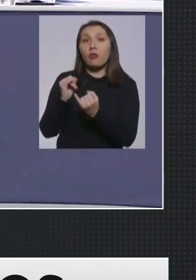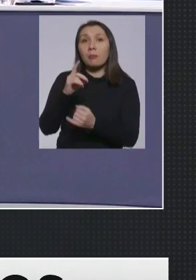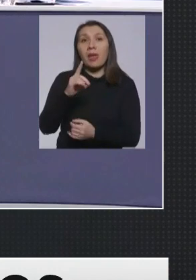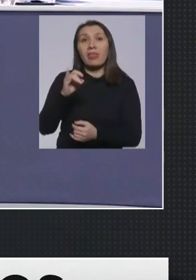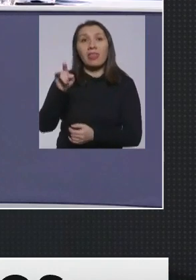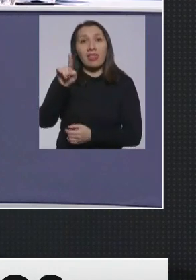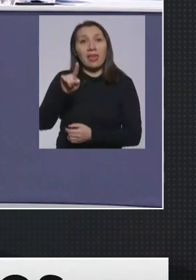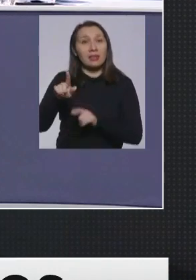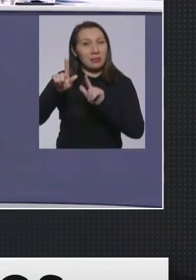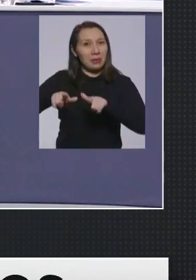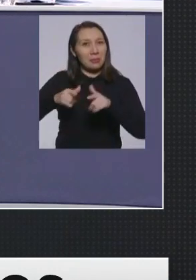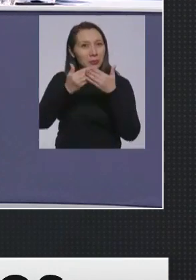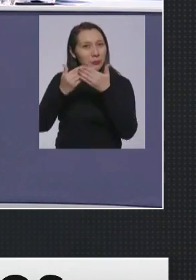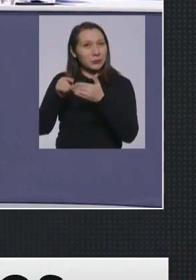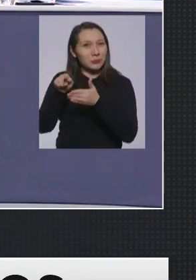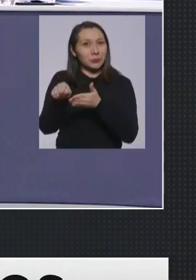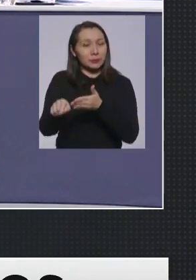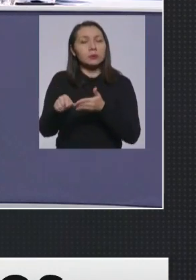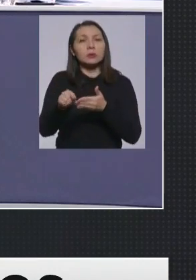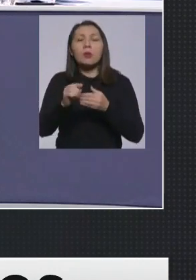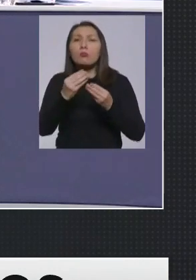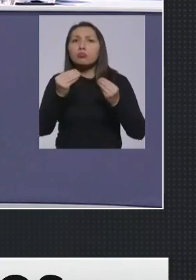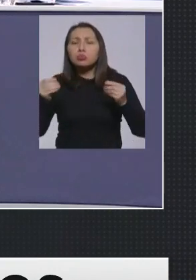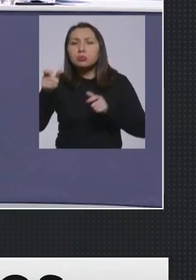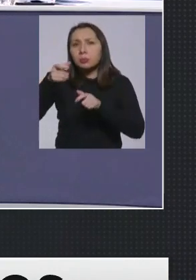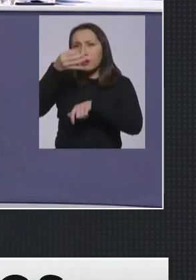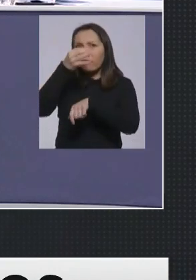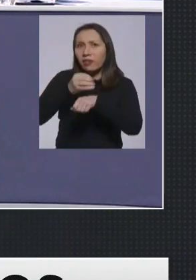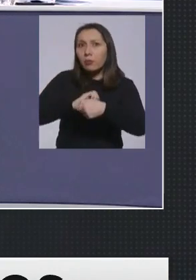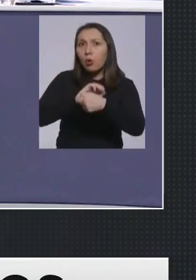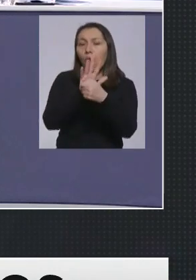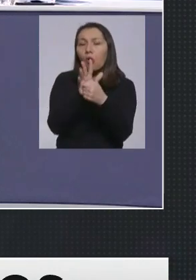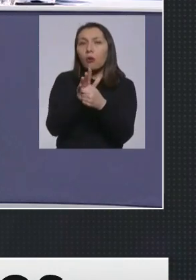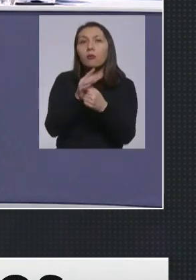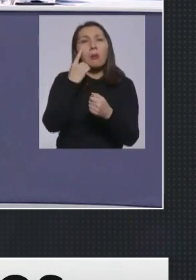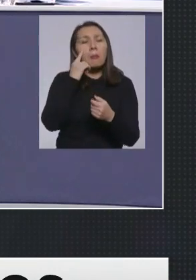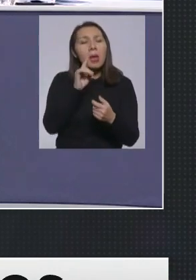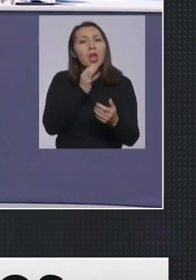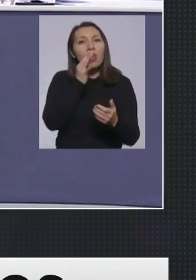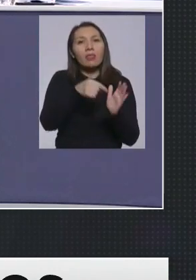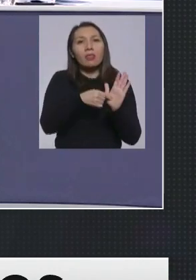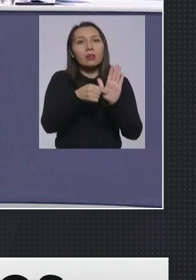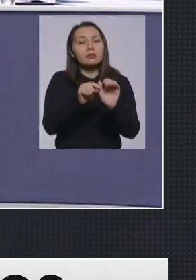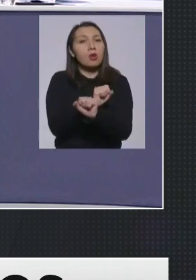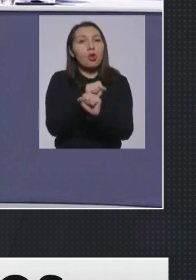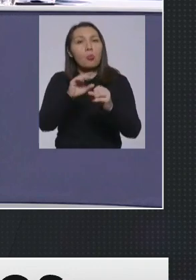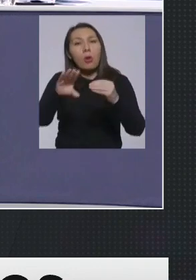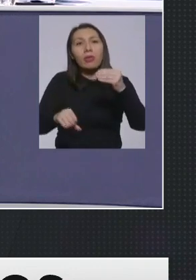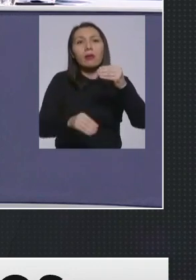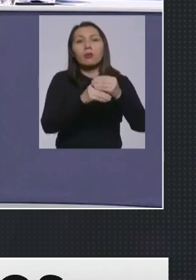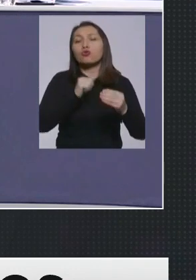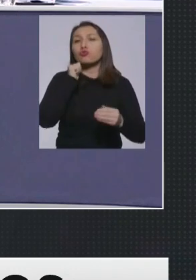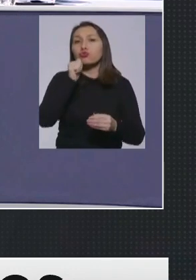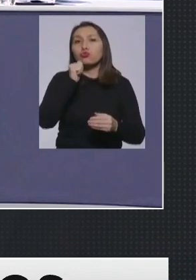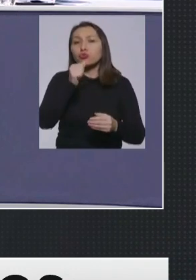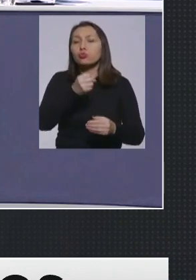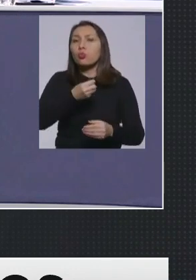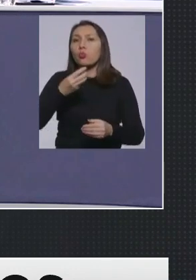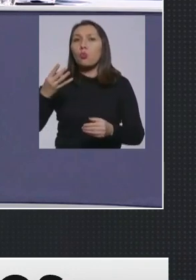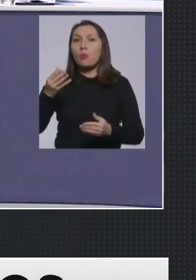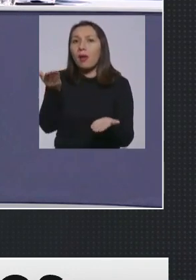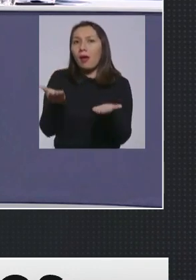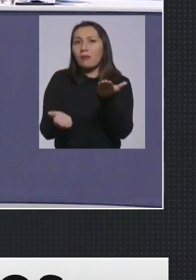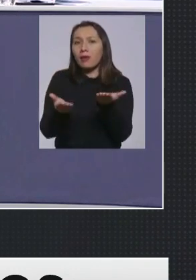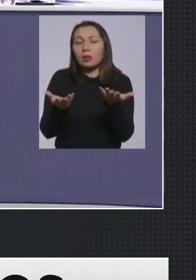3.069 muertes probables por eco y 19 de las cuales sin embargo se indicó que no se podían sumar al número diario que se entrega en este